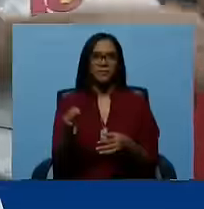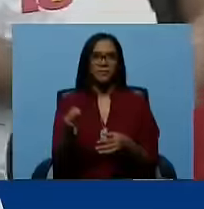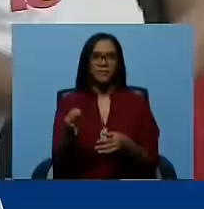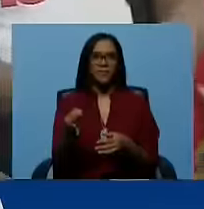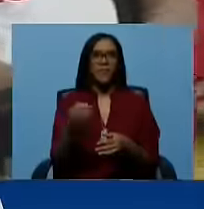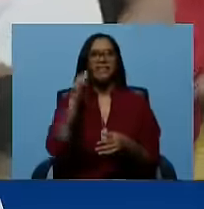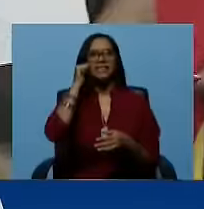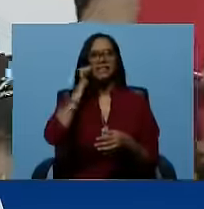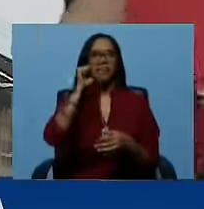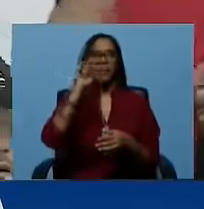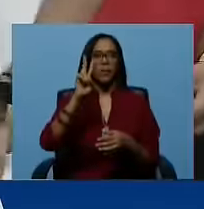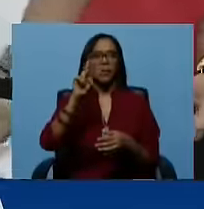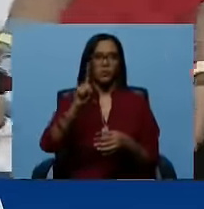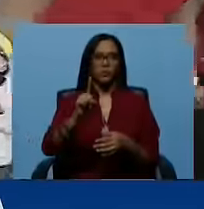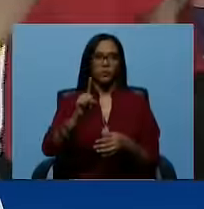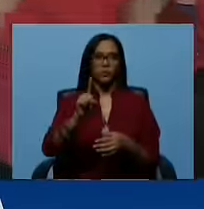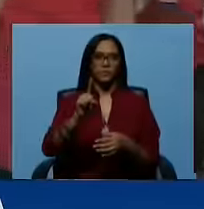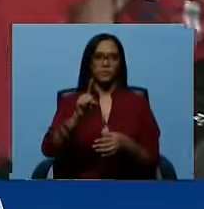Sábado 21.